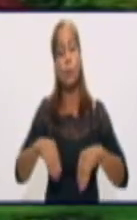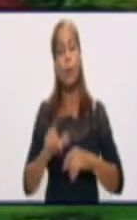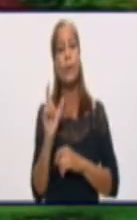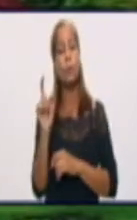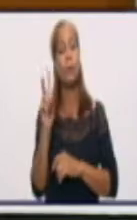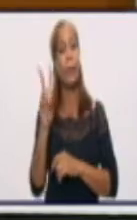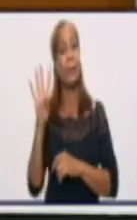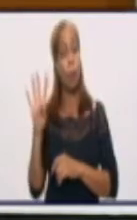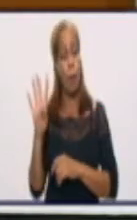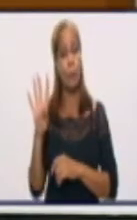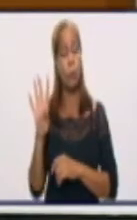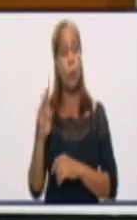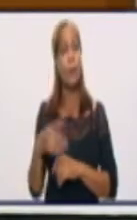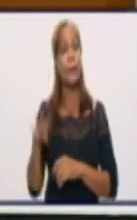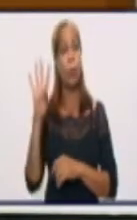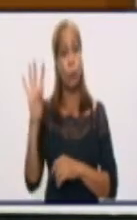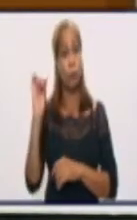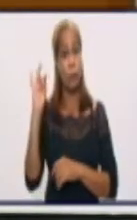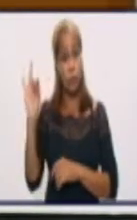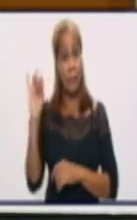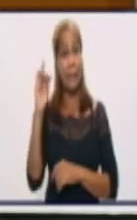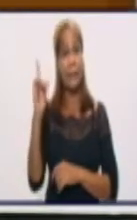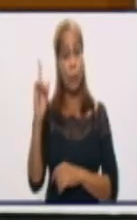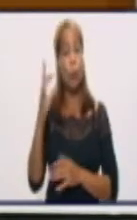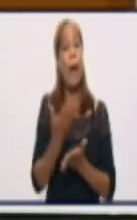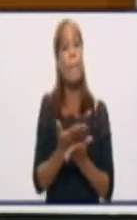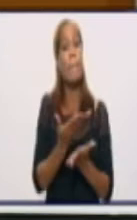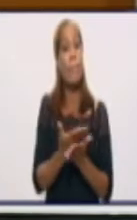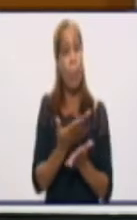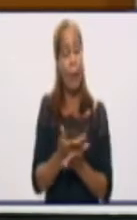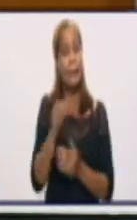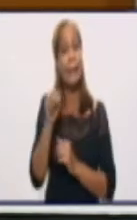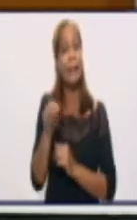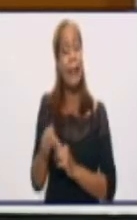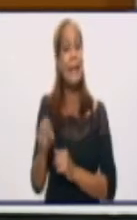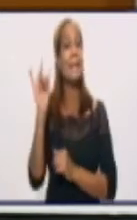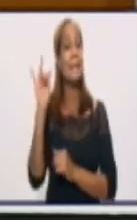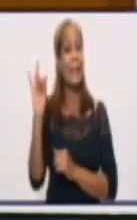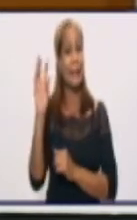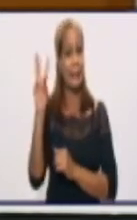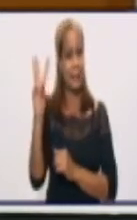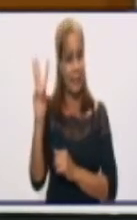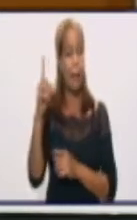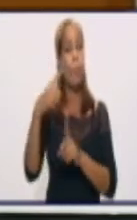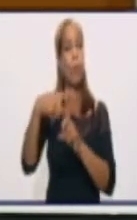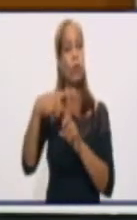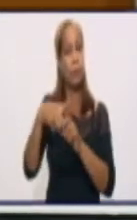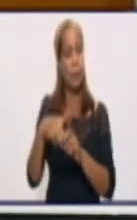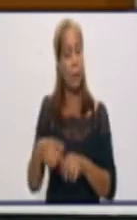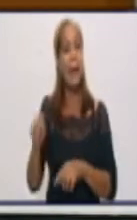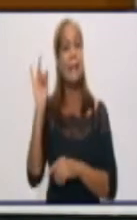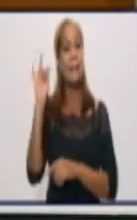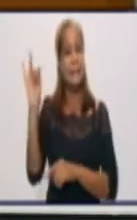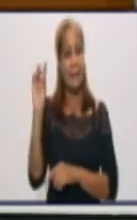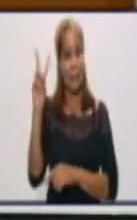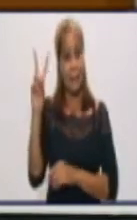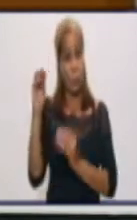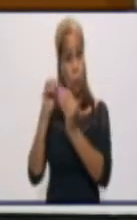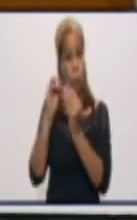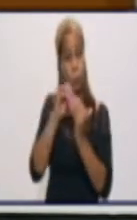de las 471 muestras procesadas, de ellas 73 fueron positivas, 72 correspondientes a la